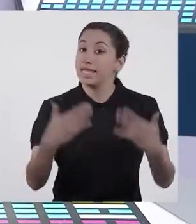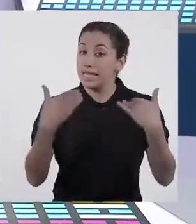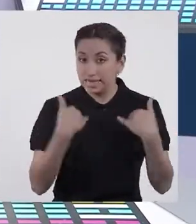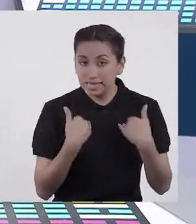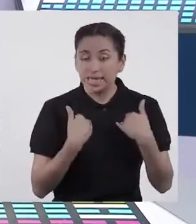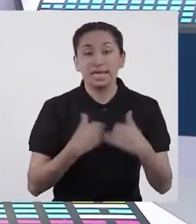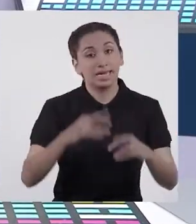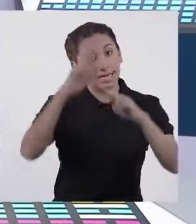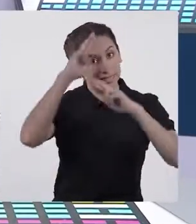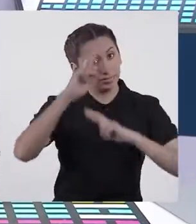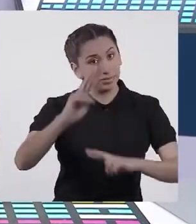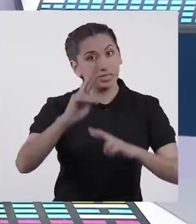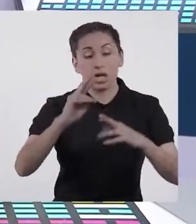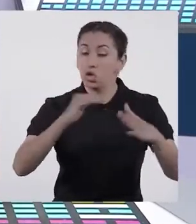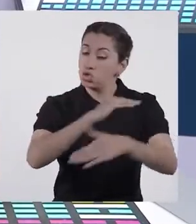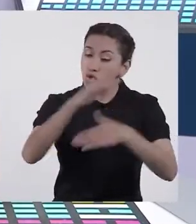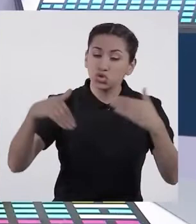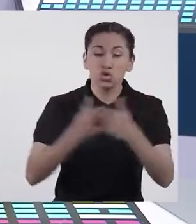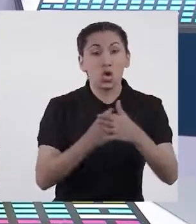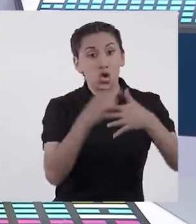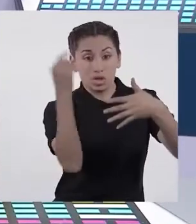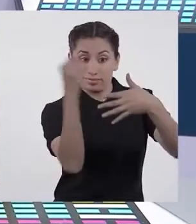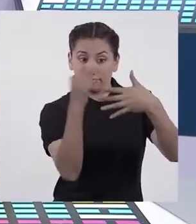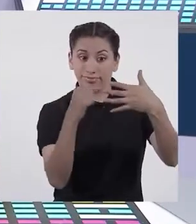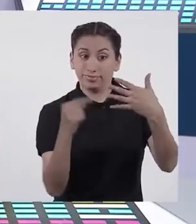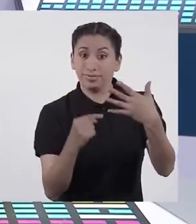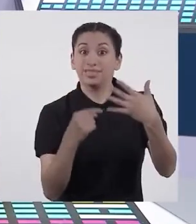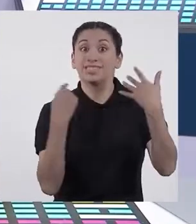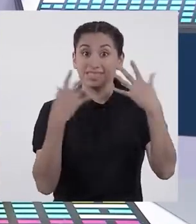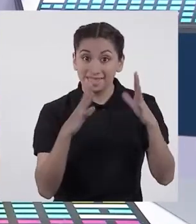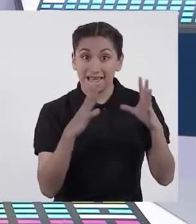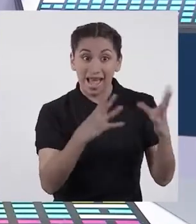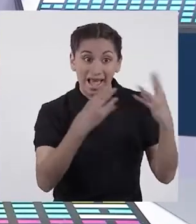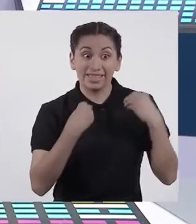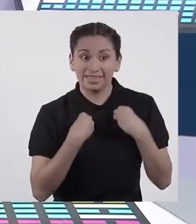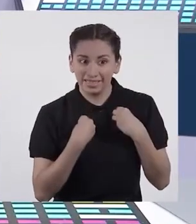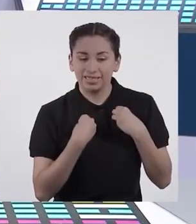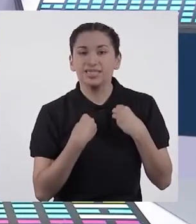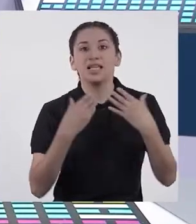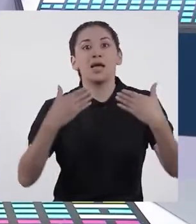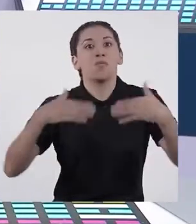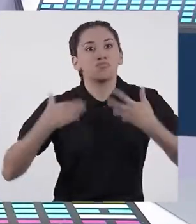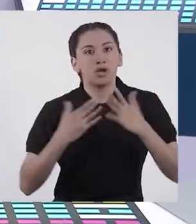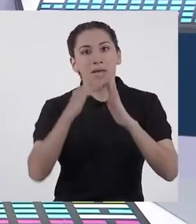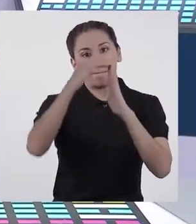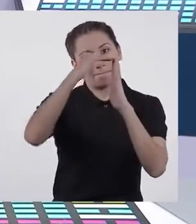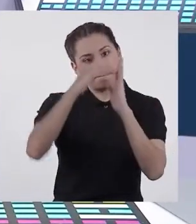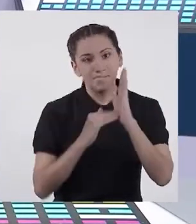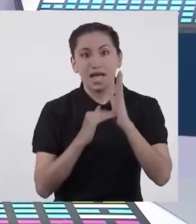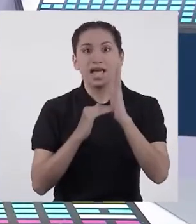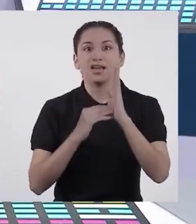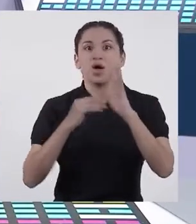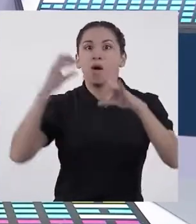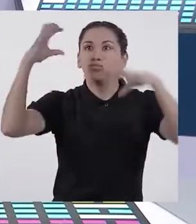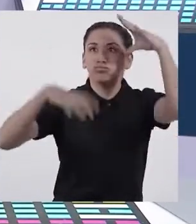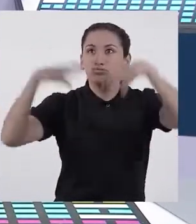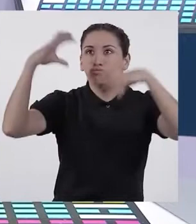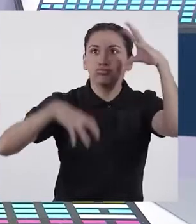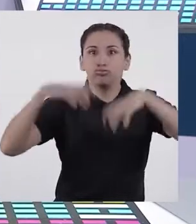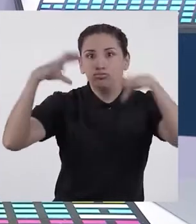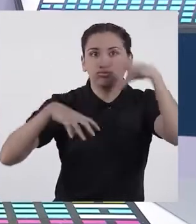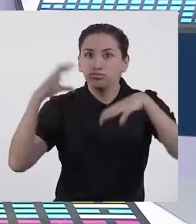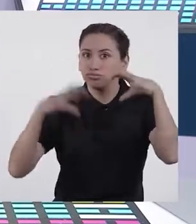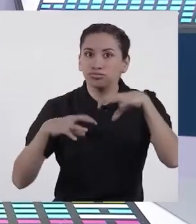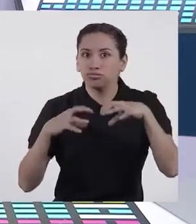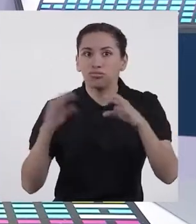Tomar en cuenta todo esto disminuirá los impactos ambientales que ocasiona, así como